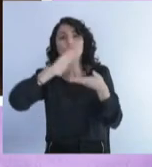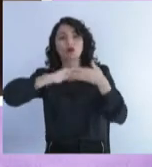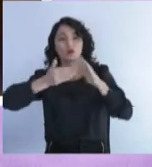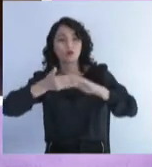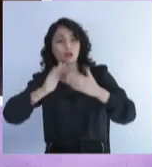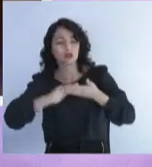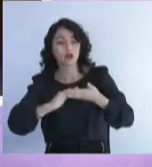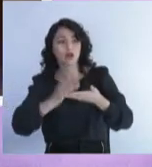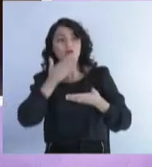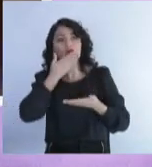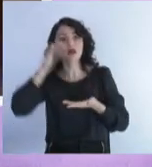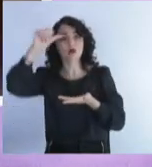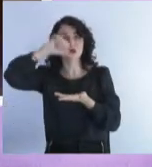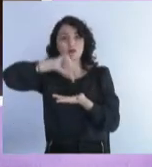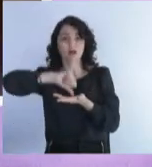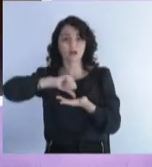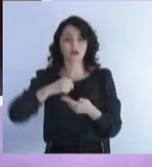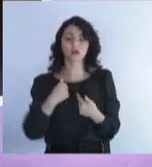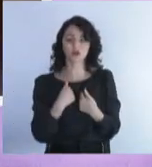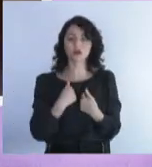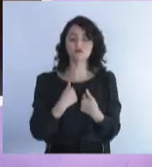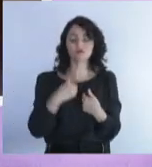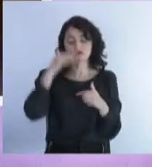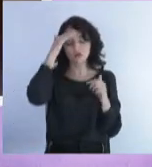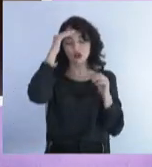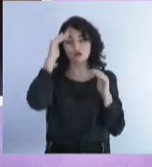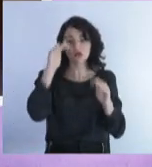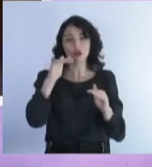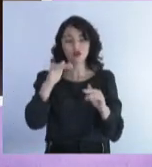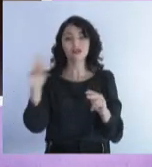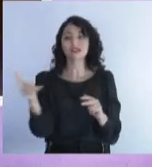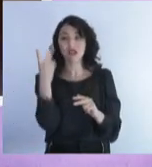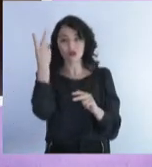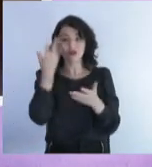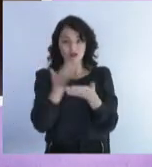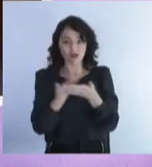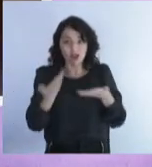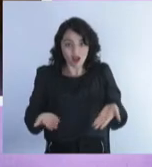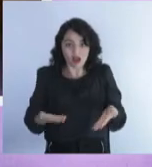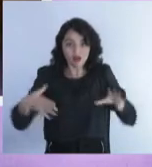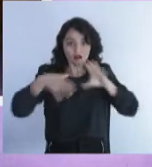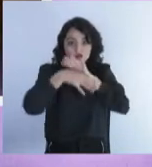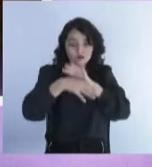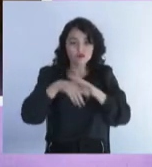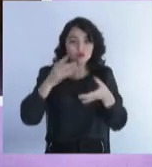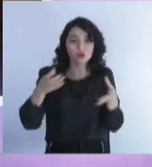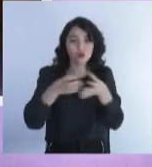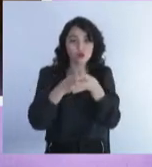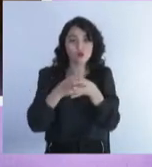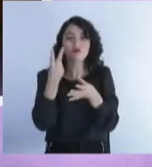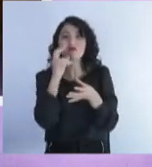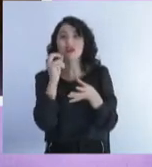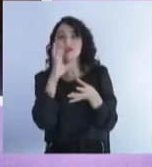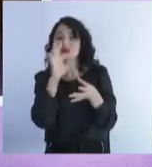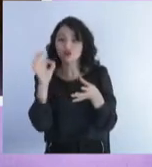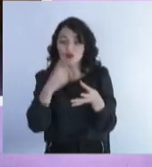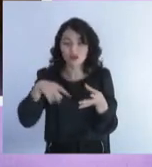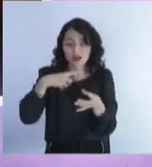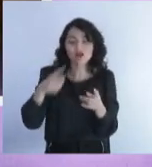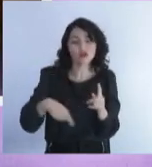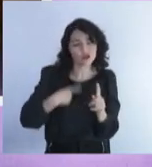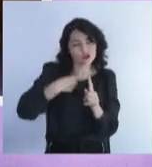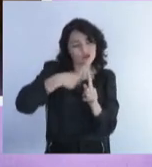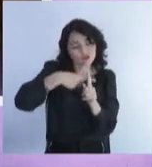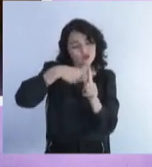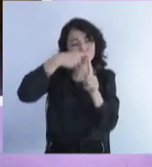país. Confío en que con este segundo encuentro de Innovación 2050 sumemos acciones